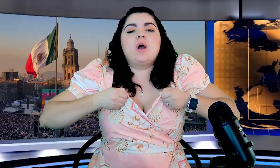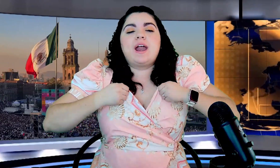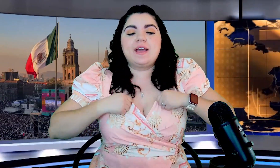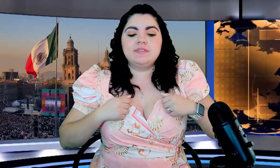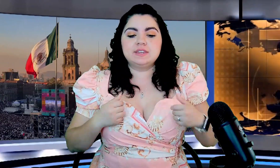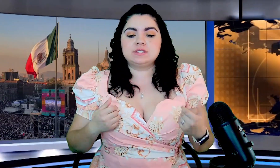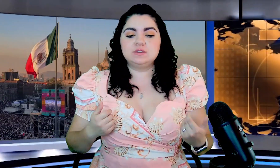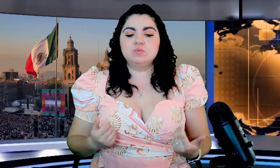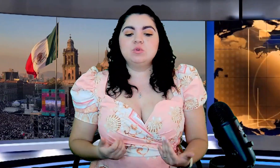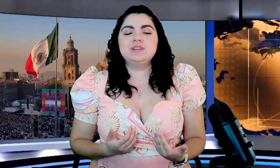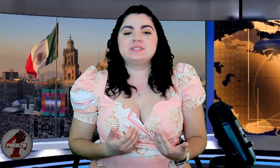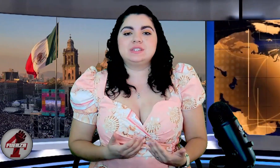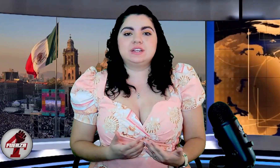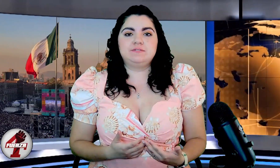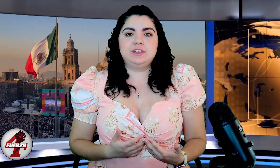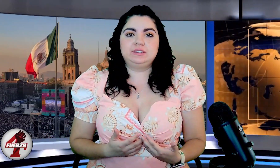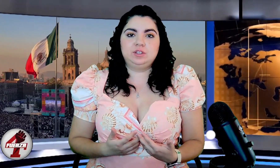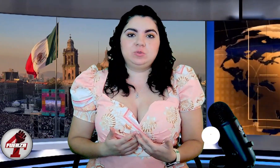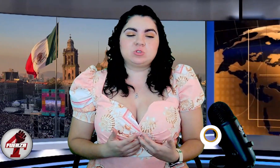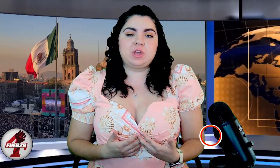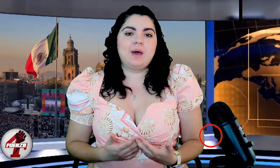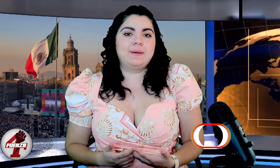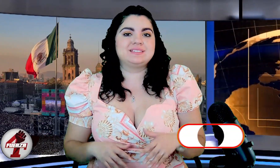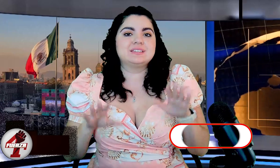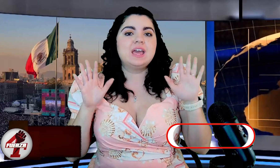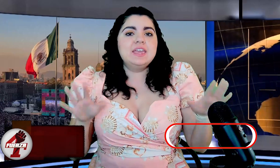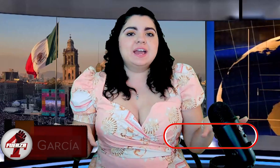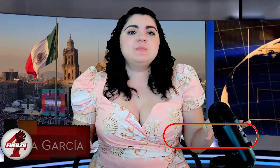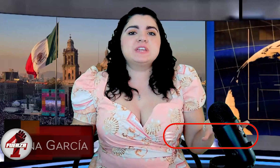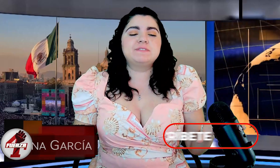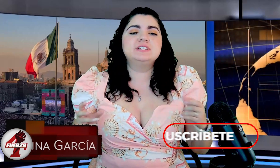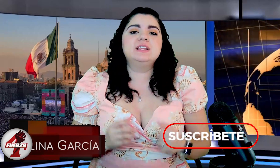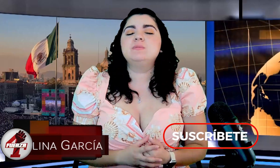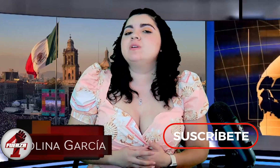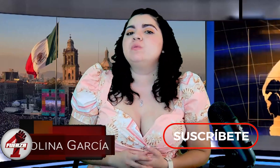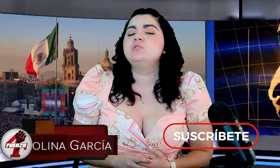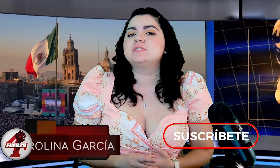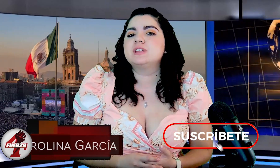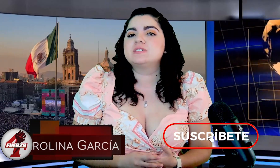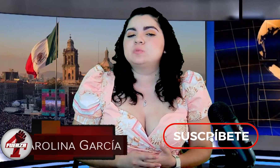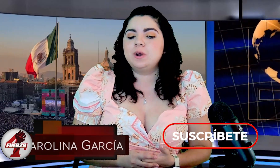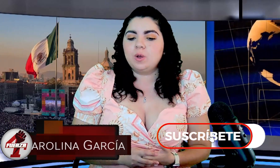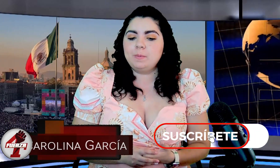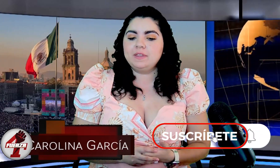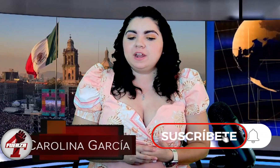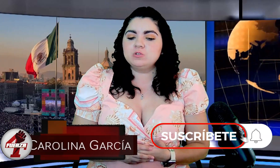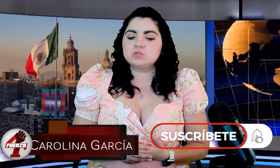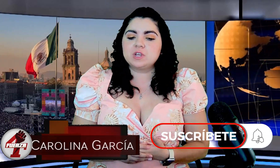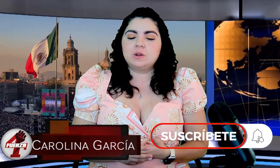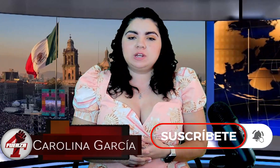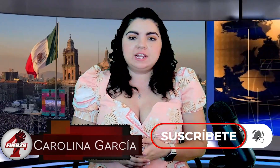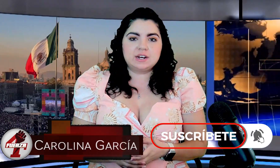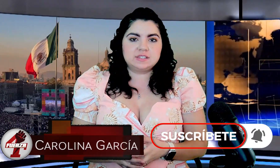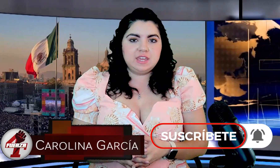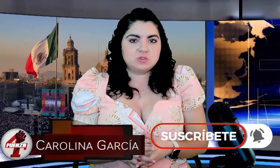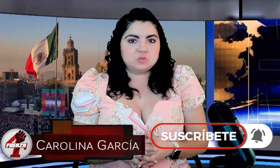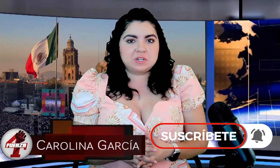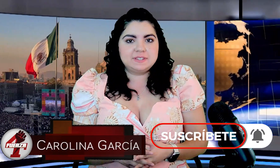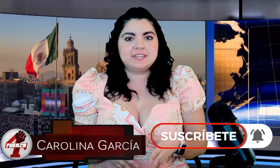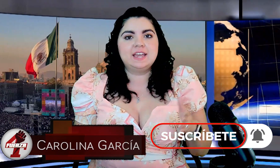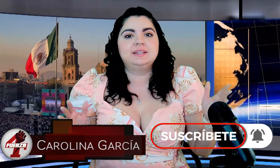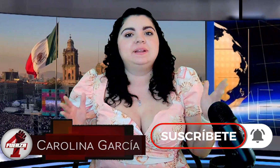grandes y muy significativos avances llegamos al final del vídeo muchas gracias por acompañarnos yo soy carolina garcía